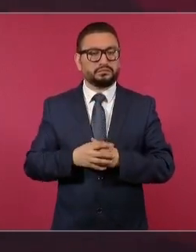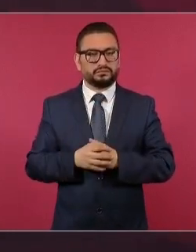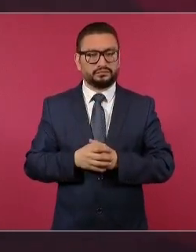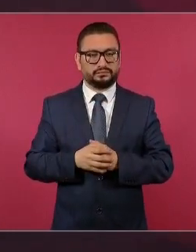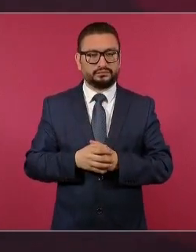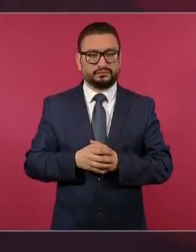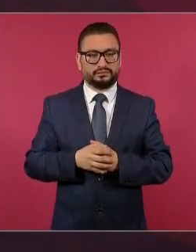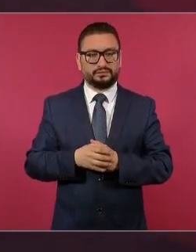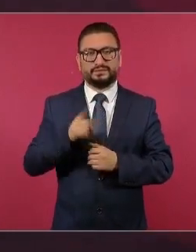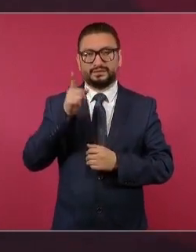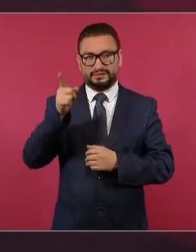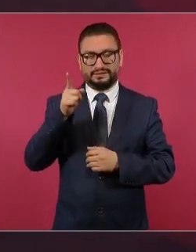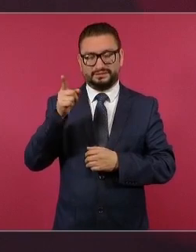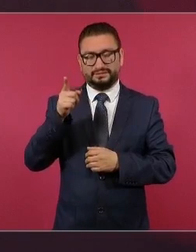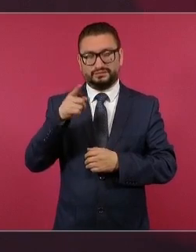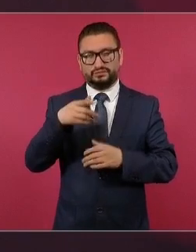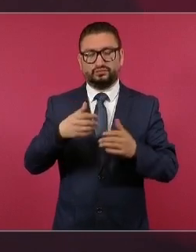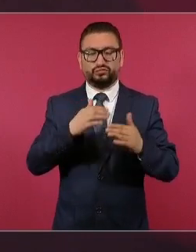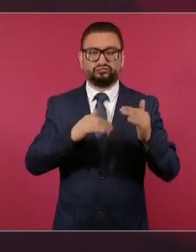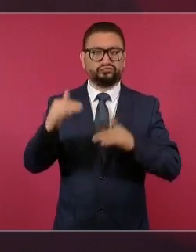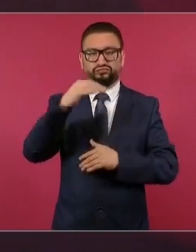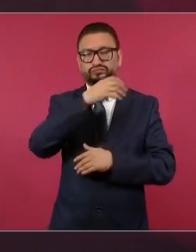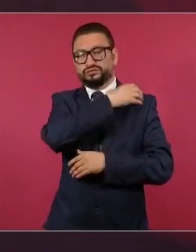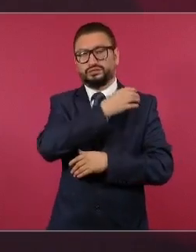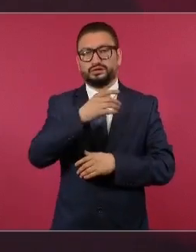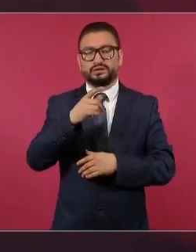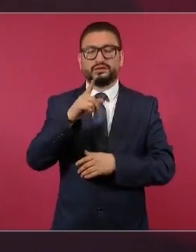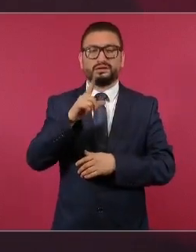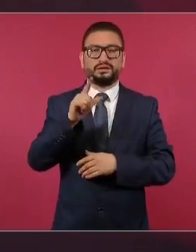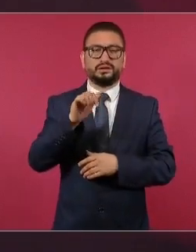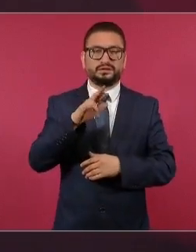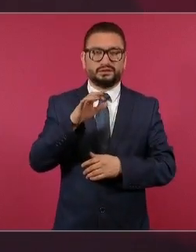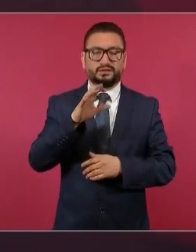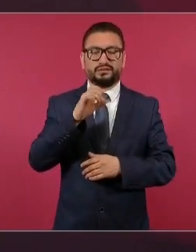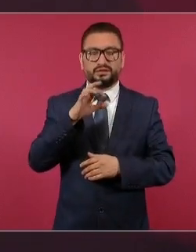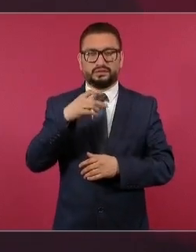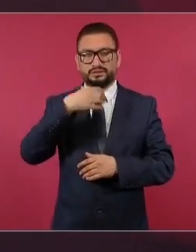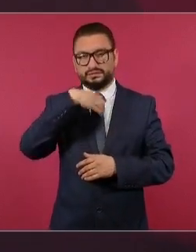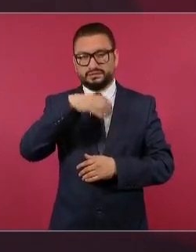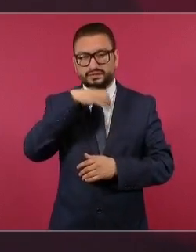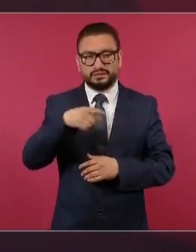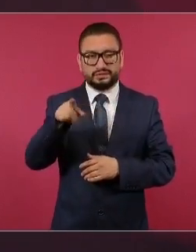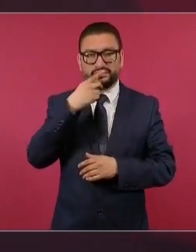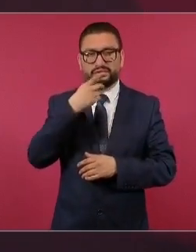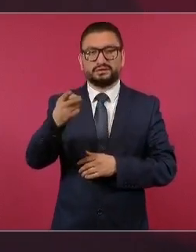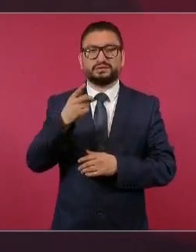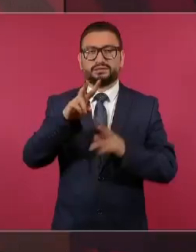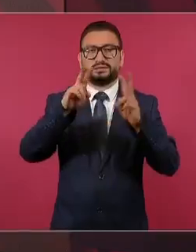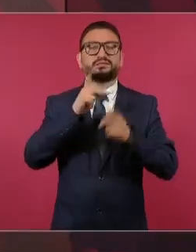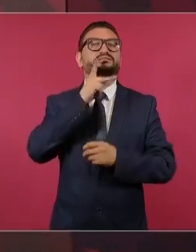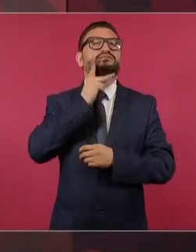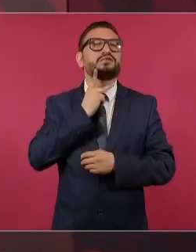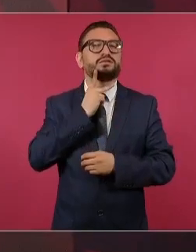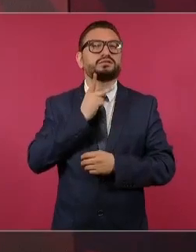con el comandante Lázaro Cárdenas y hablaban del tema del petróleo,